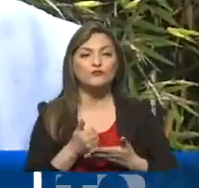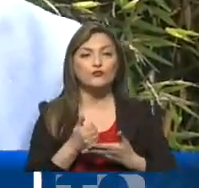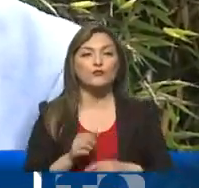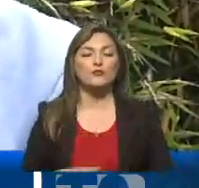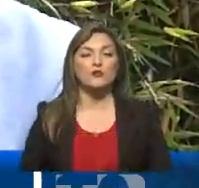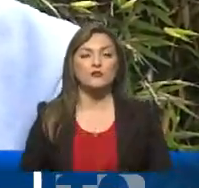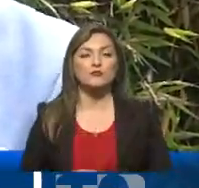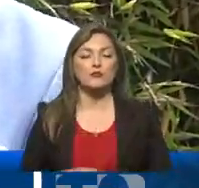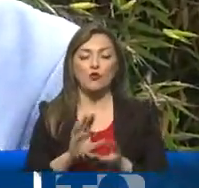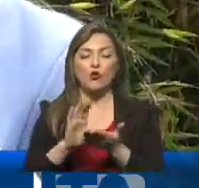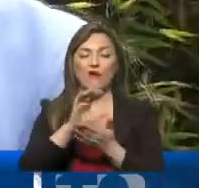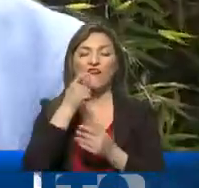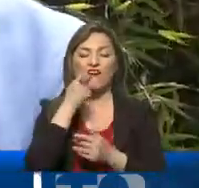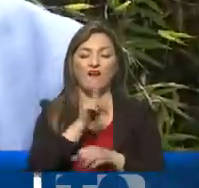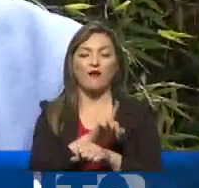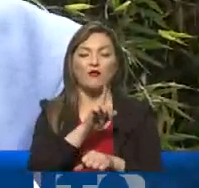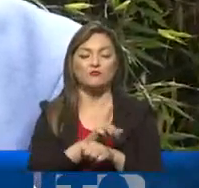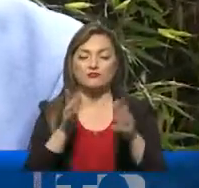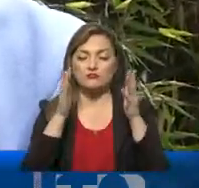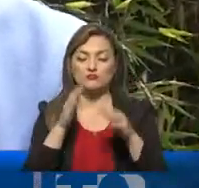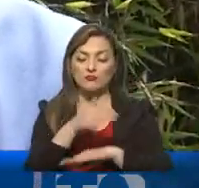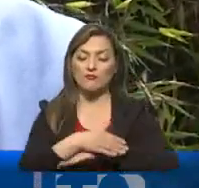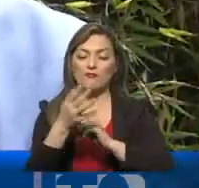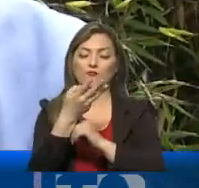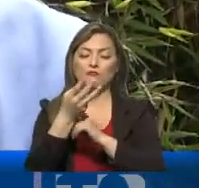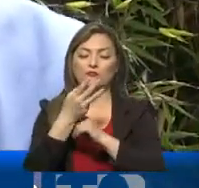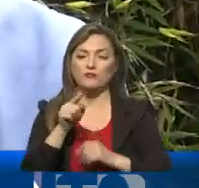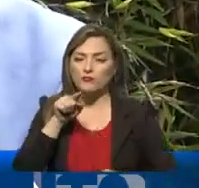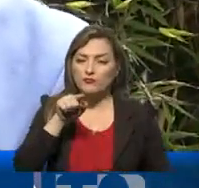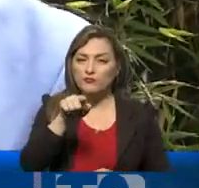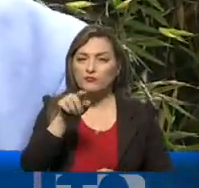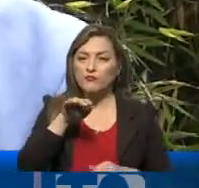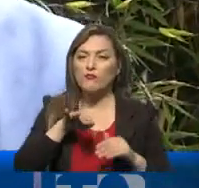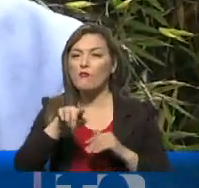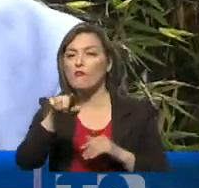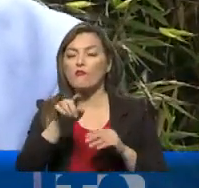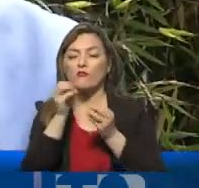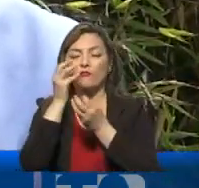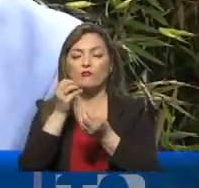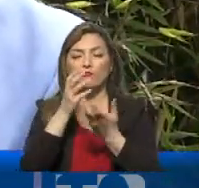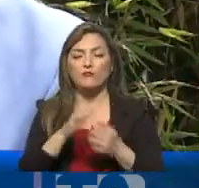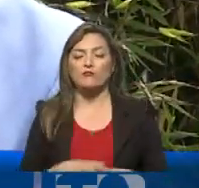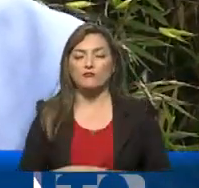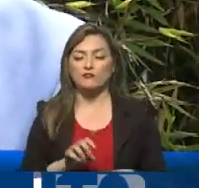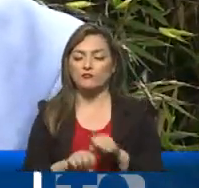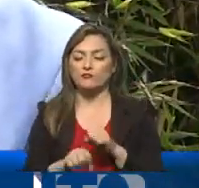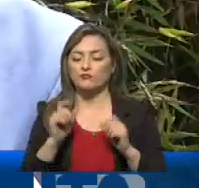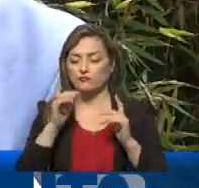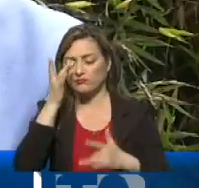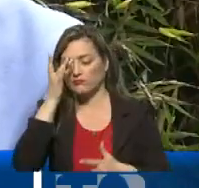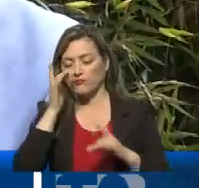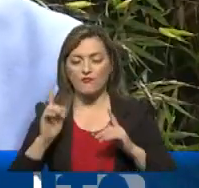puesto a disposición el colegio odontológico, tomar en cuenta este factor que se está dejando por alto y se está afectando a la salud de un